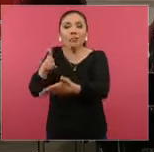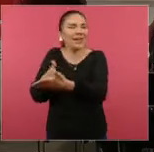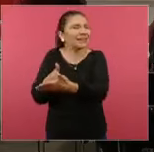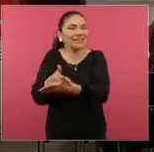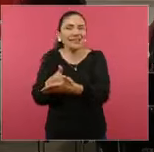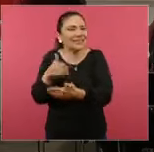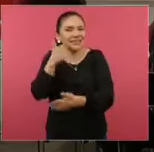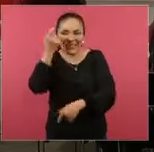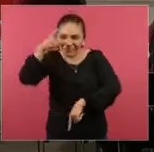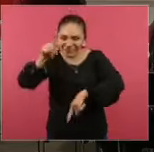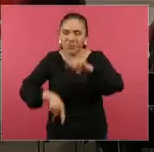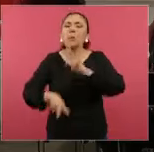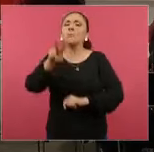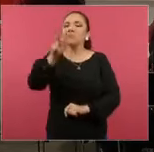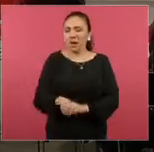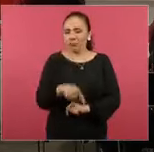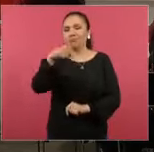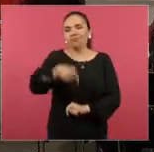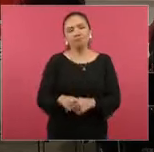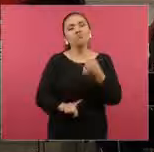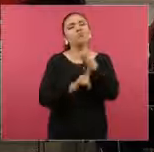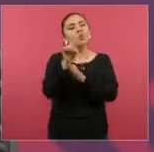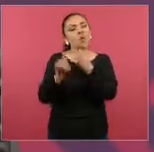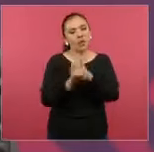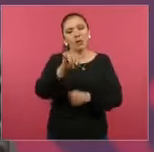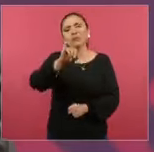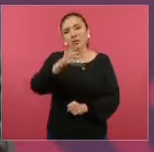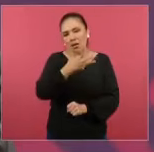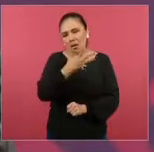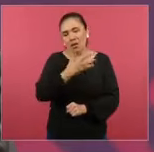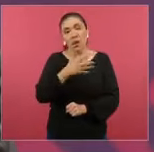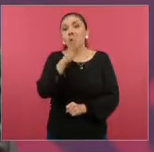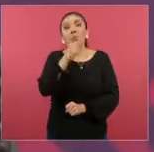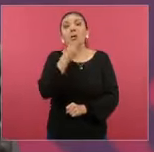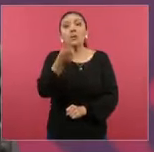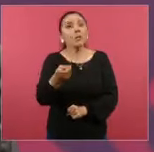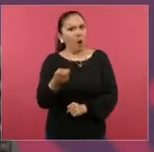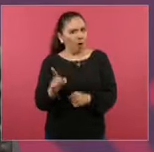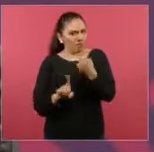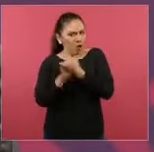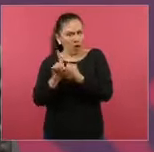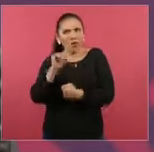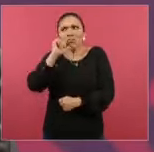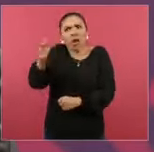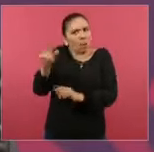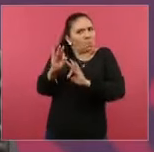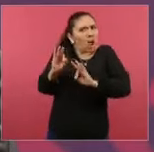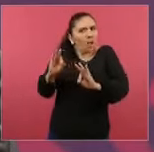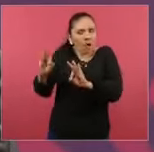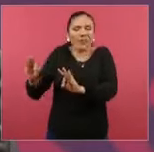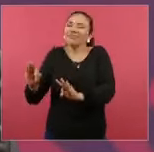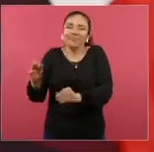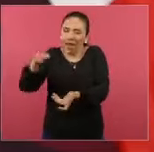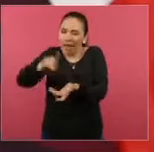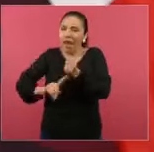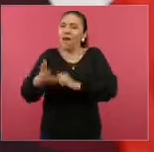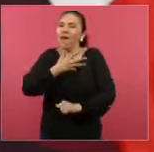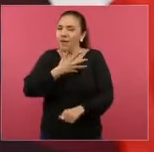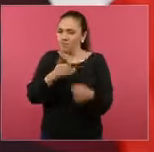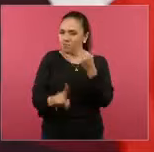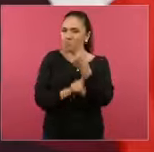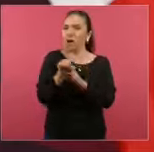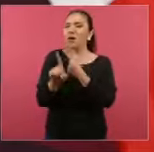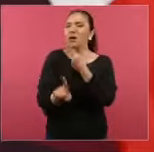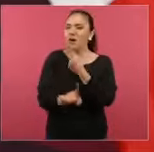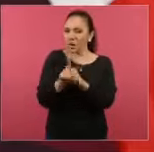Tenemos problemas y yo pienso que no podemos tampoco decir no existen. Nuestras instituciones tienen problemas de